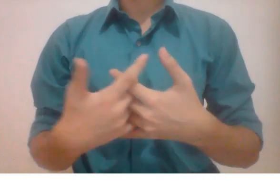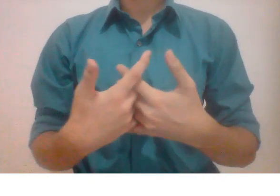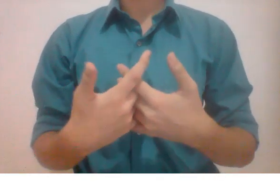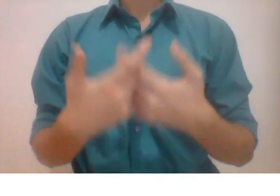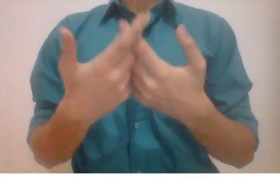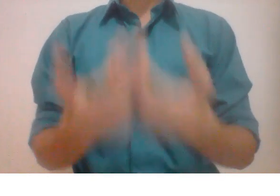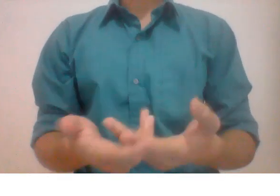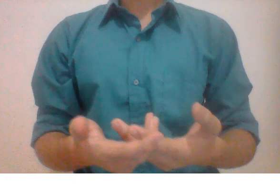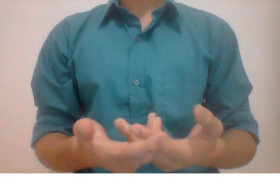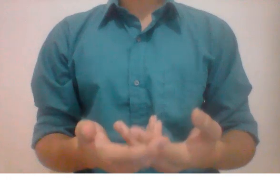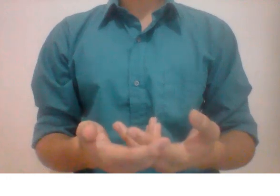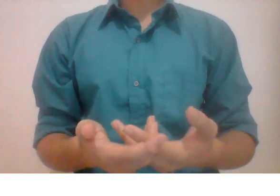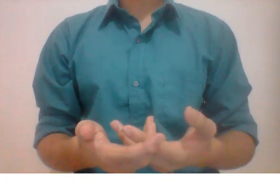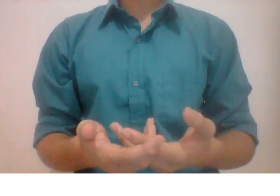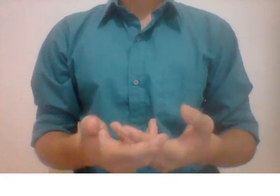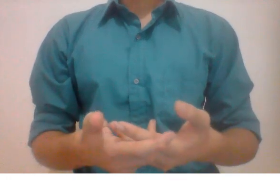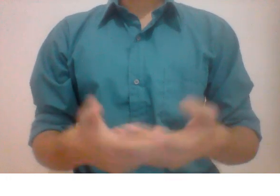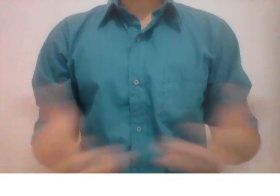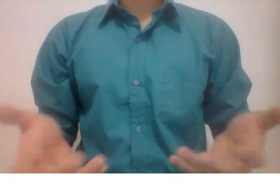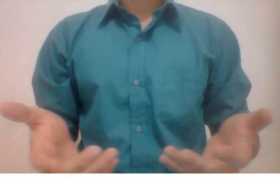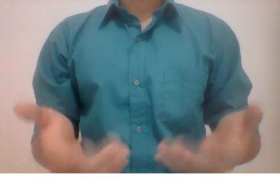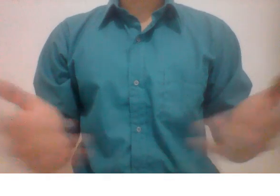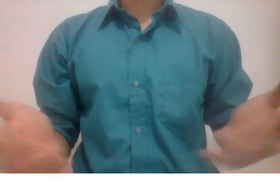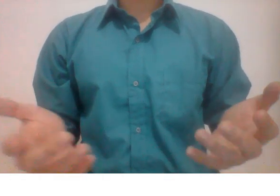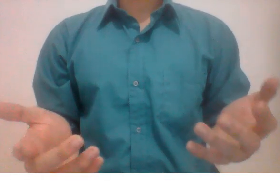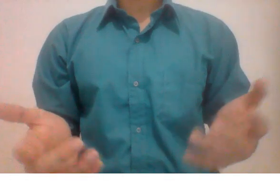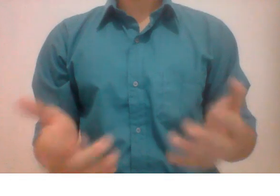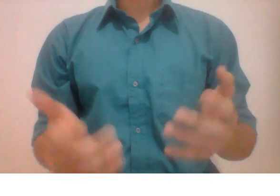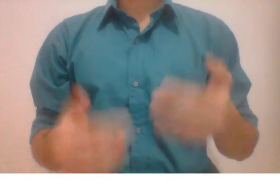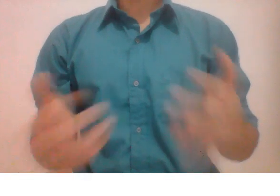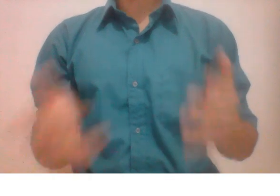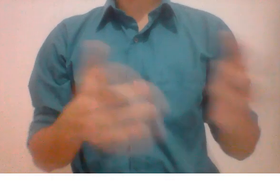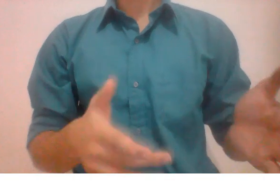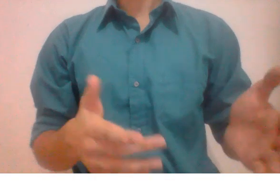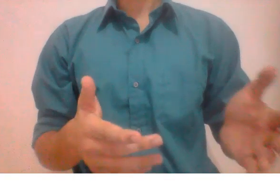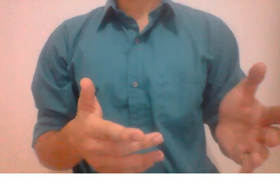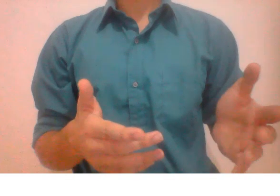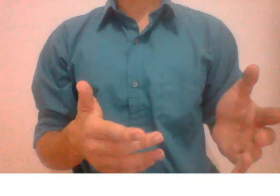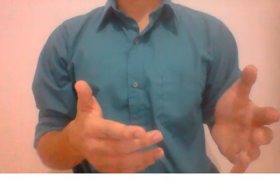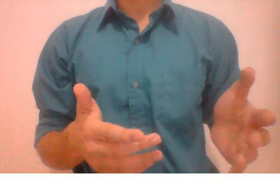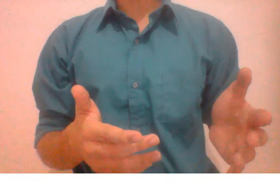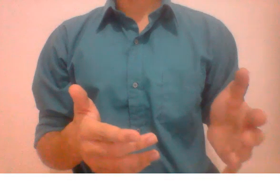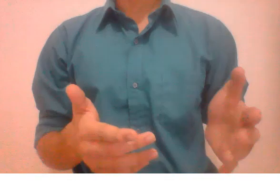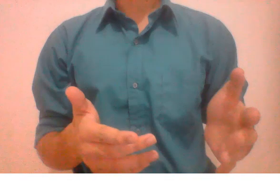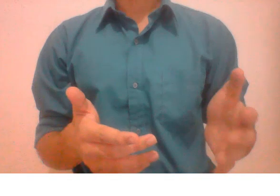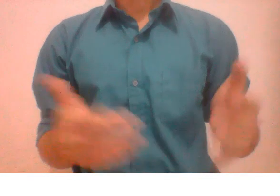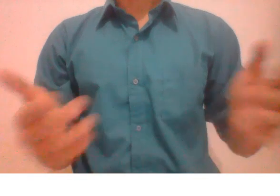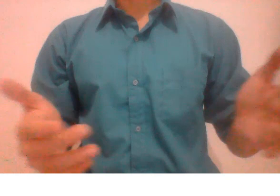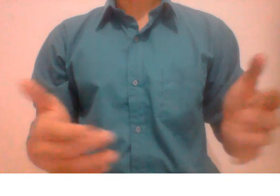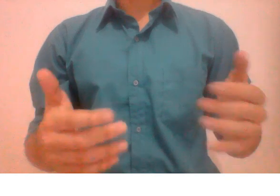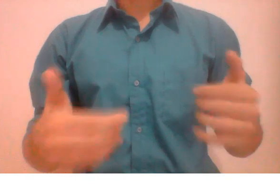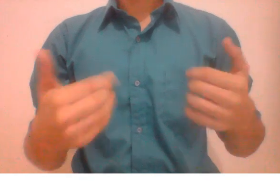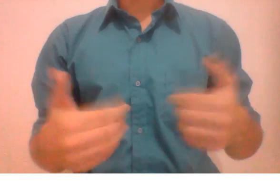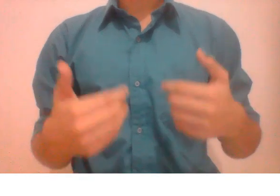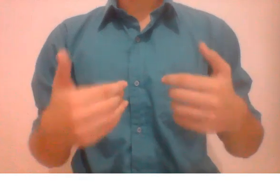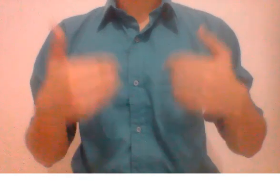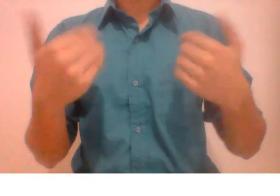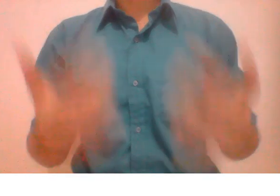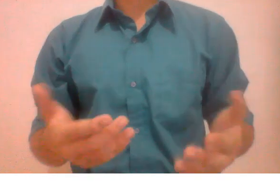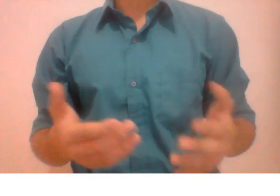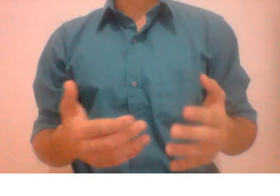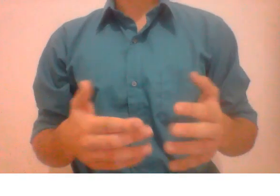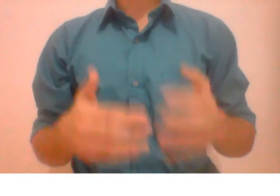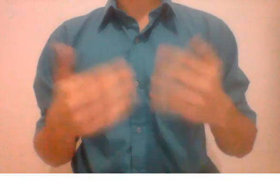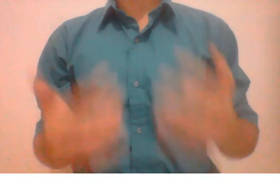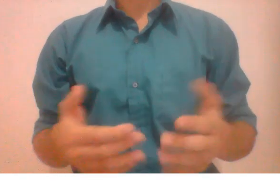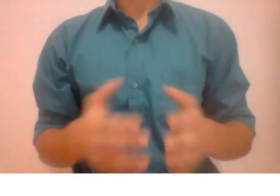priistas entregaron tanto a los extranjeros que bueno, es prácticamente imposible que realmente terminen gobernando ellos, sino que también hay ya